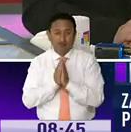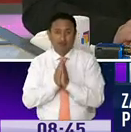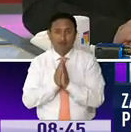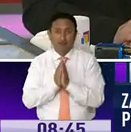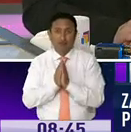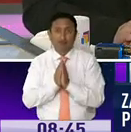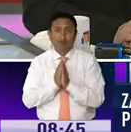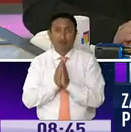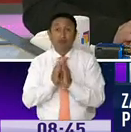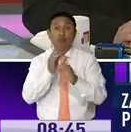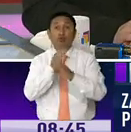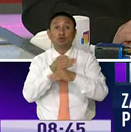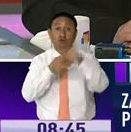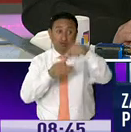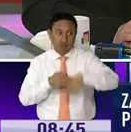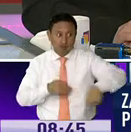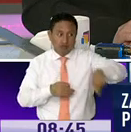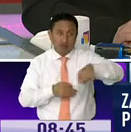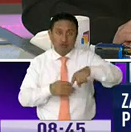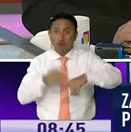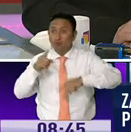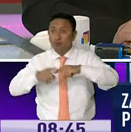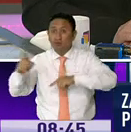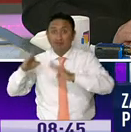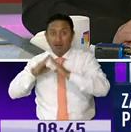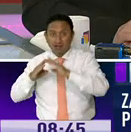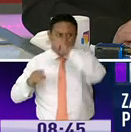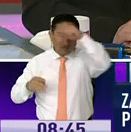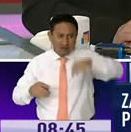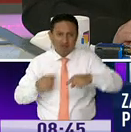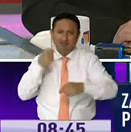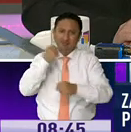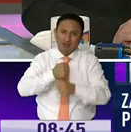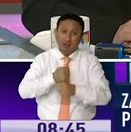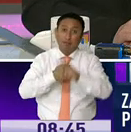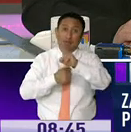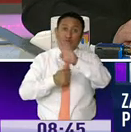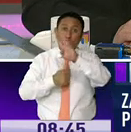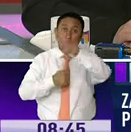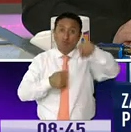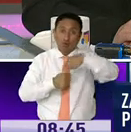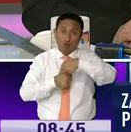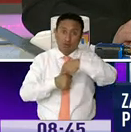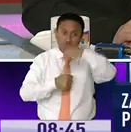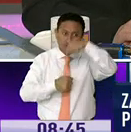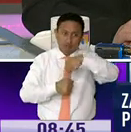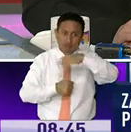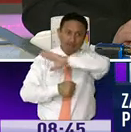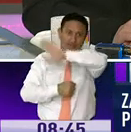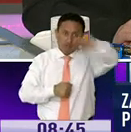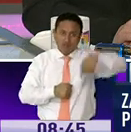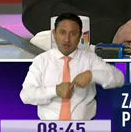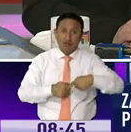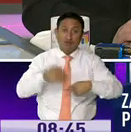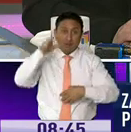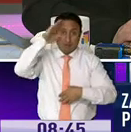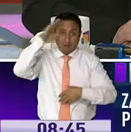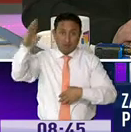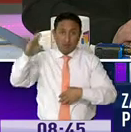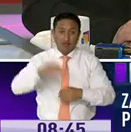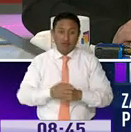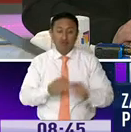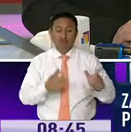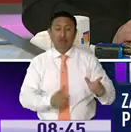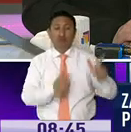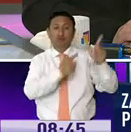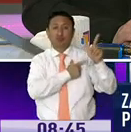nuestros funcionarios, porque ellos no pueden quedarse en casa. Ellos están aquí trabajando 24 horas al día y todas las bandejas de policía, de Fuerzas